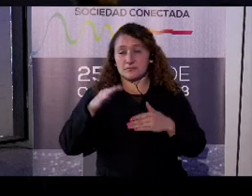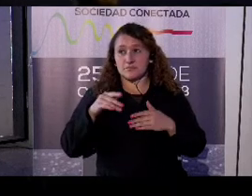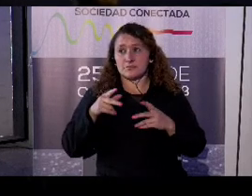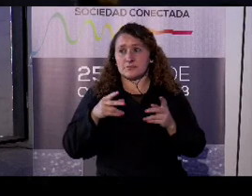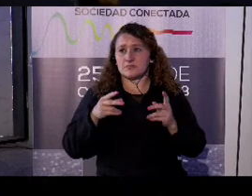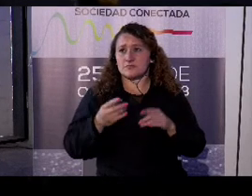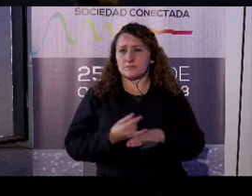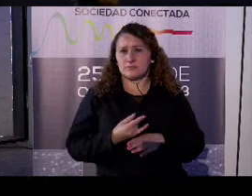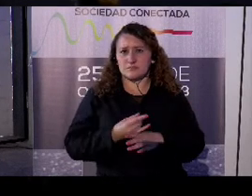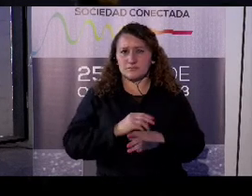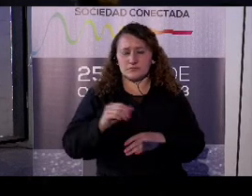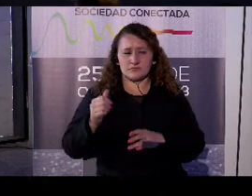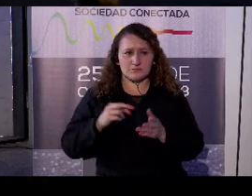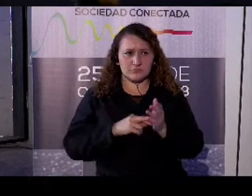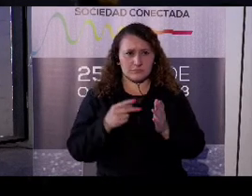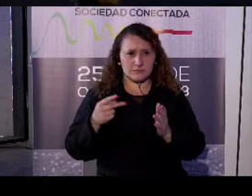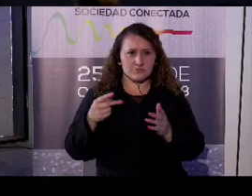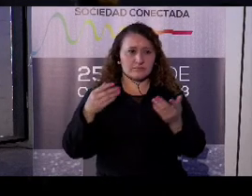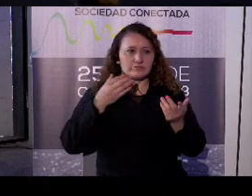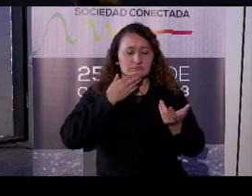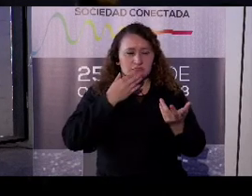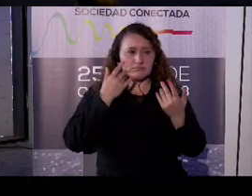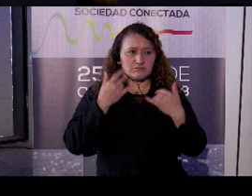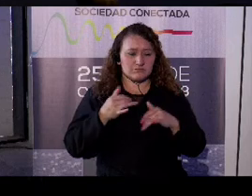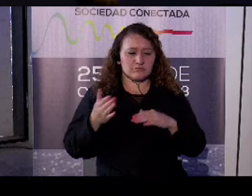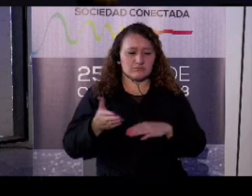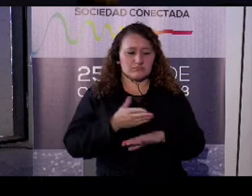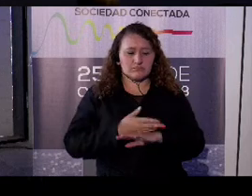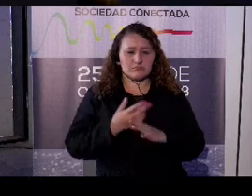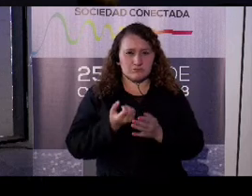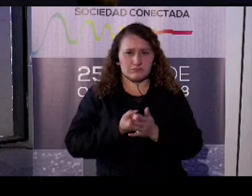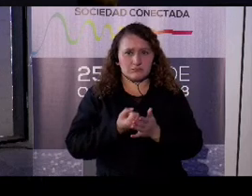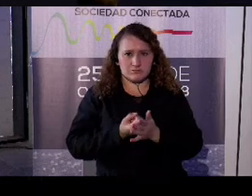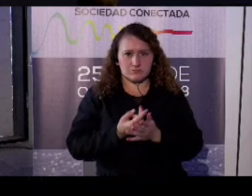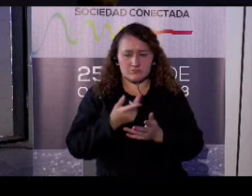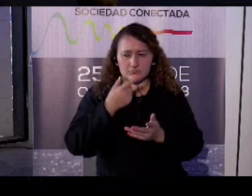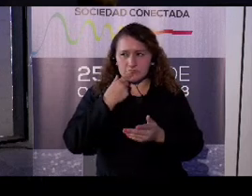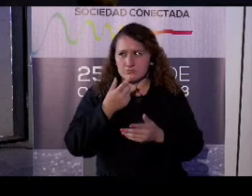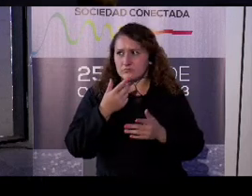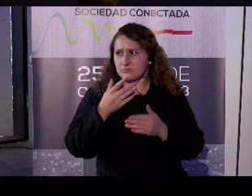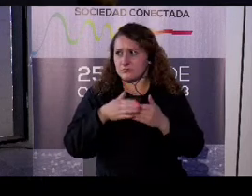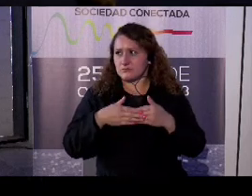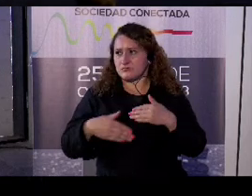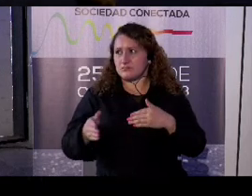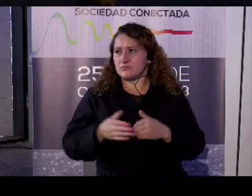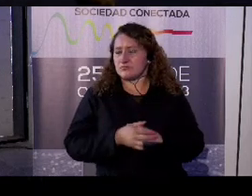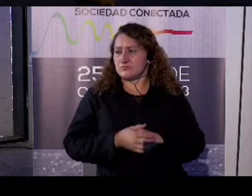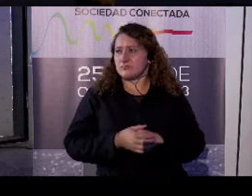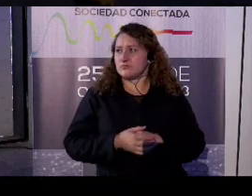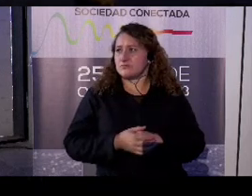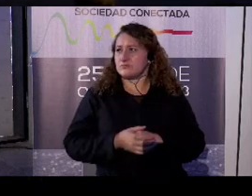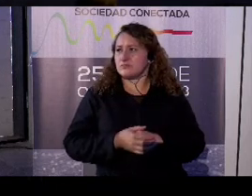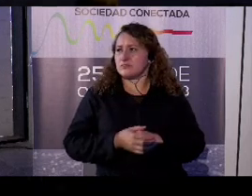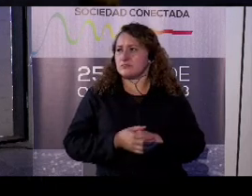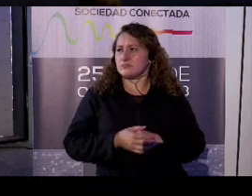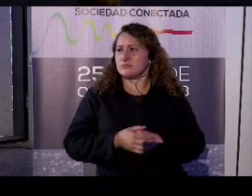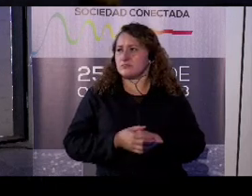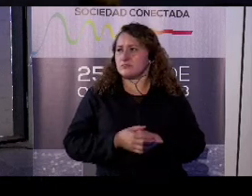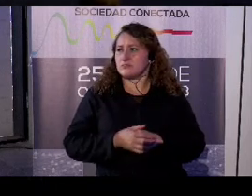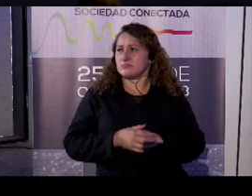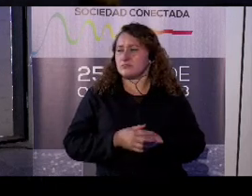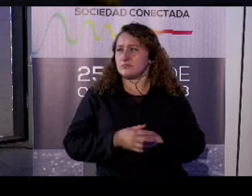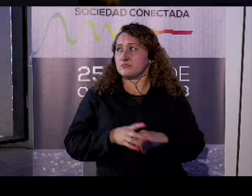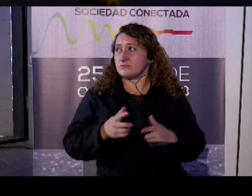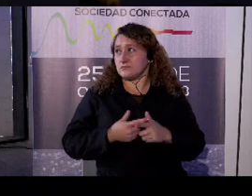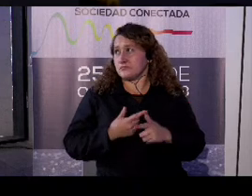hacer uso de otras tecnologías como las que ya están existiendo Y las que vienen entonces e